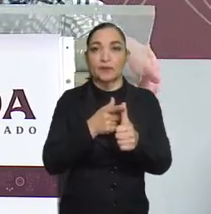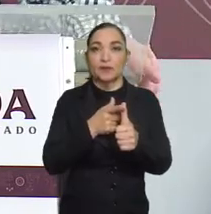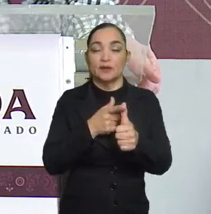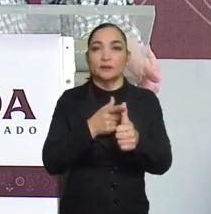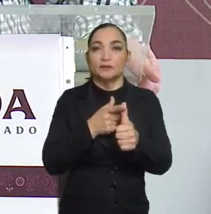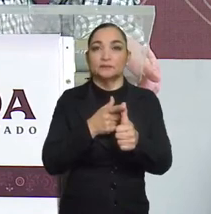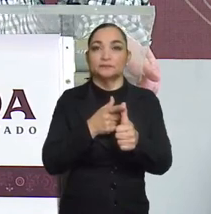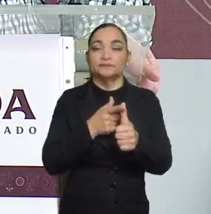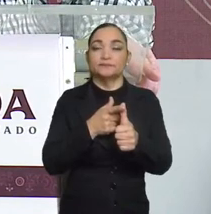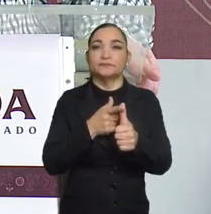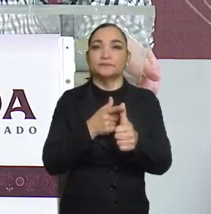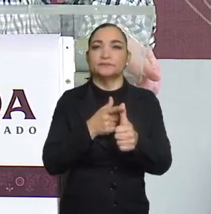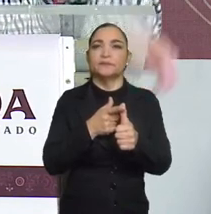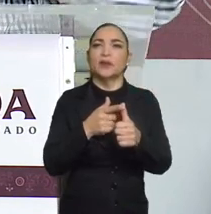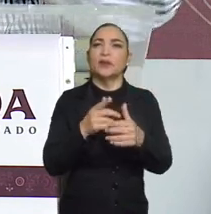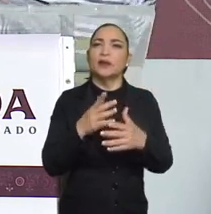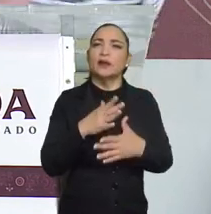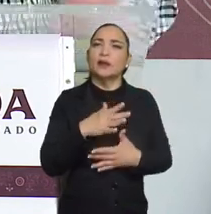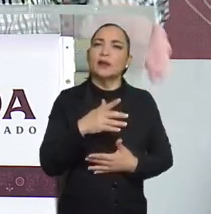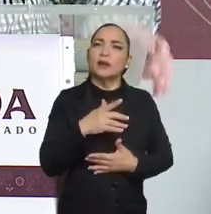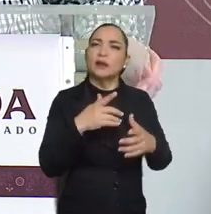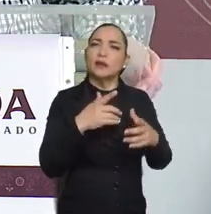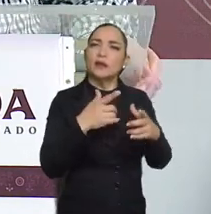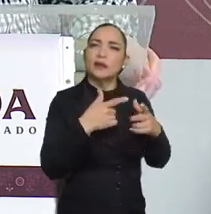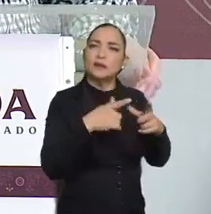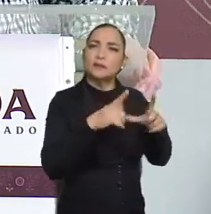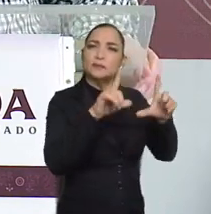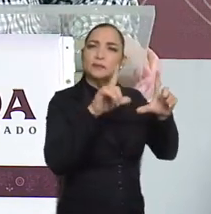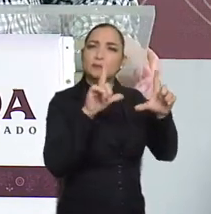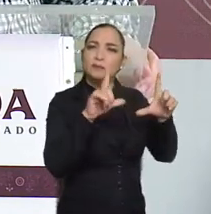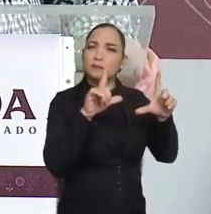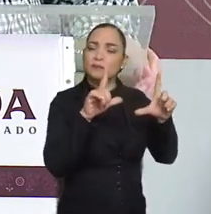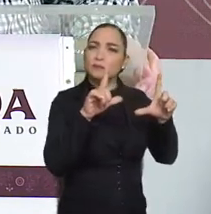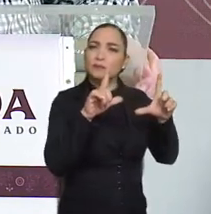A ver, dijeron que me iban a poner ahí un de este...